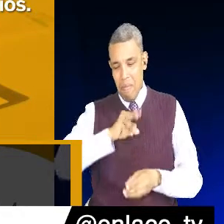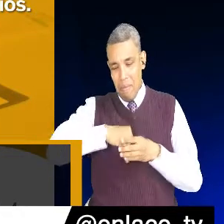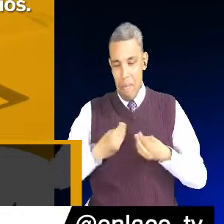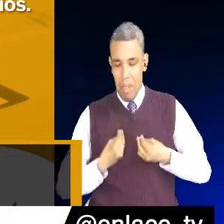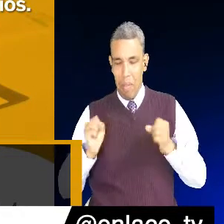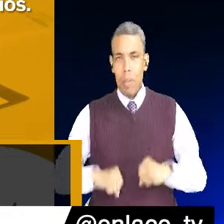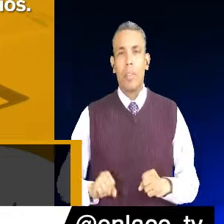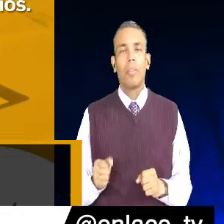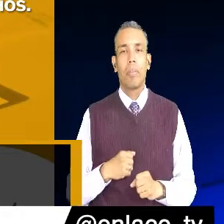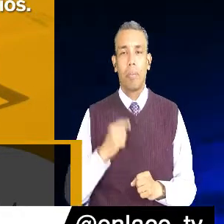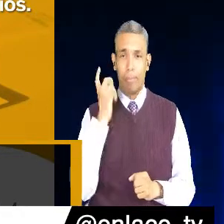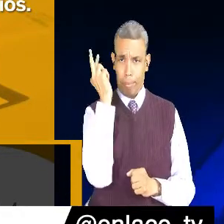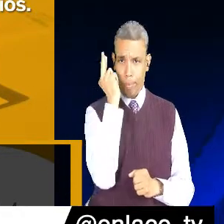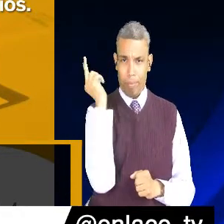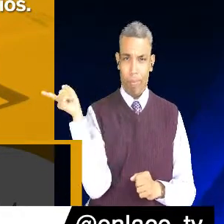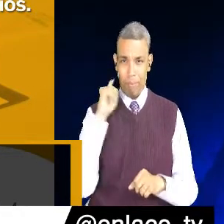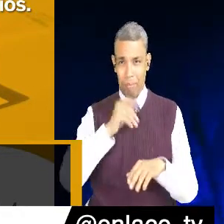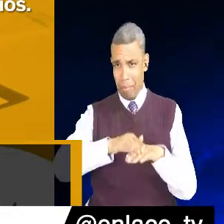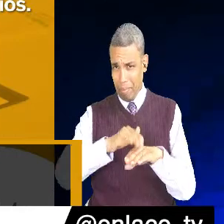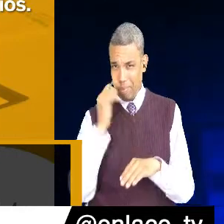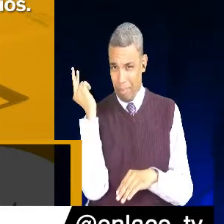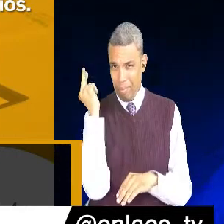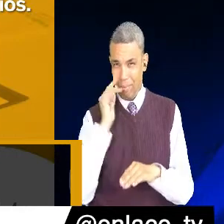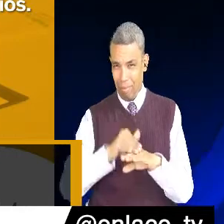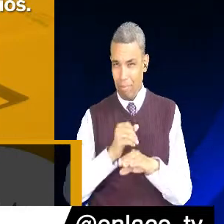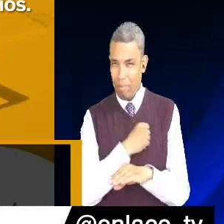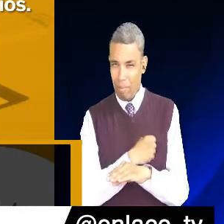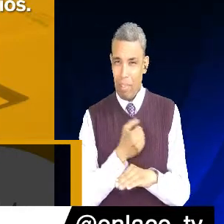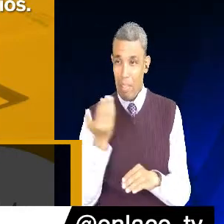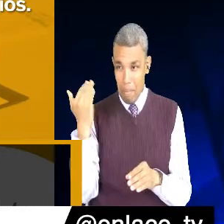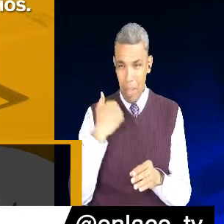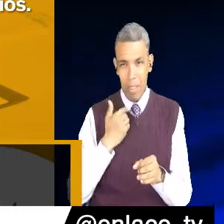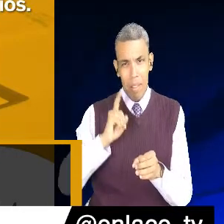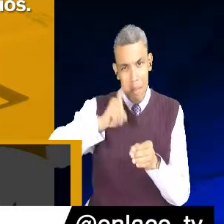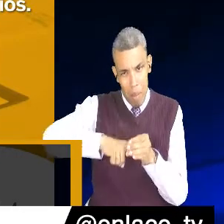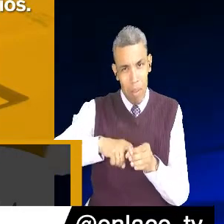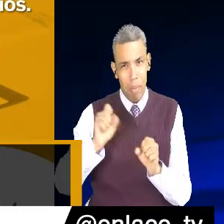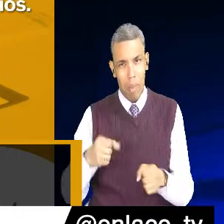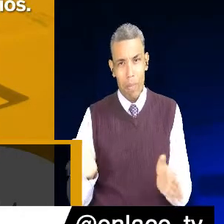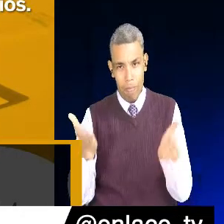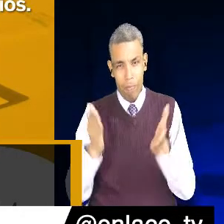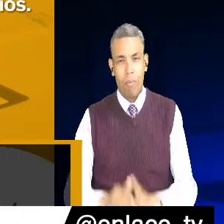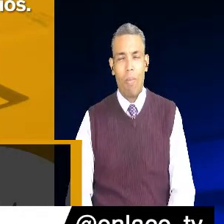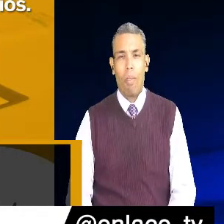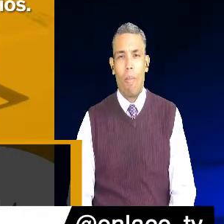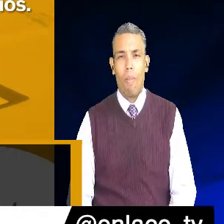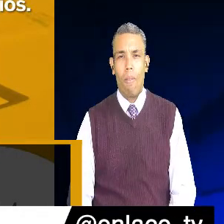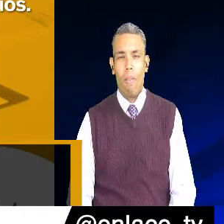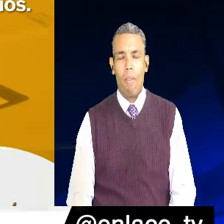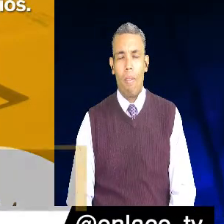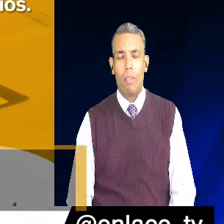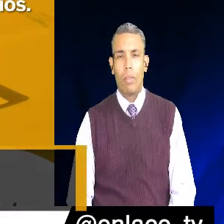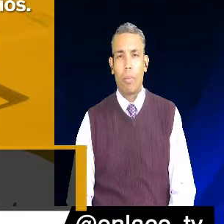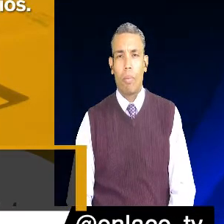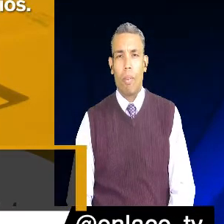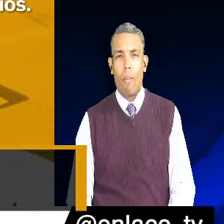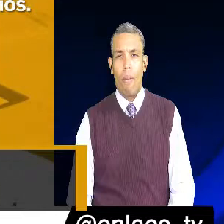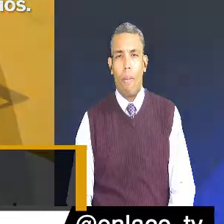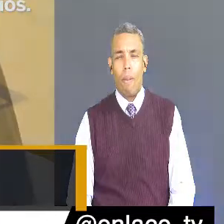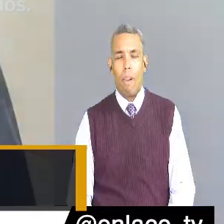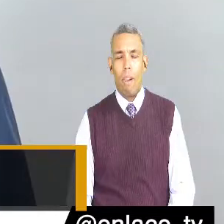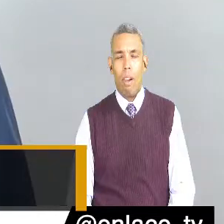puedan acceder a estas postulaciones de este proyecto de vivienda Ciudad de la Centenario. Yo invito a la comunidad de Barranca Bermeja,